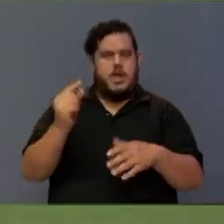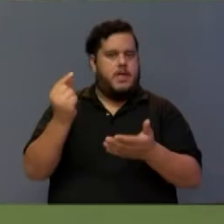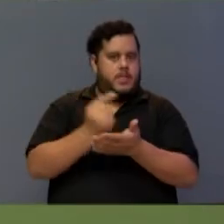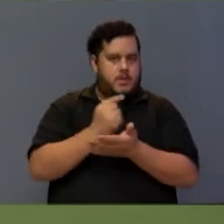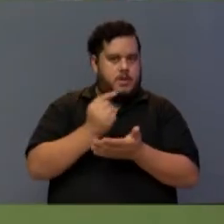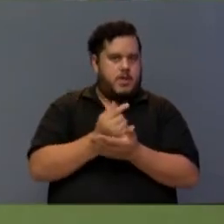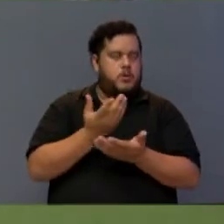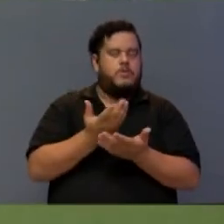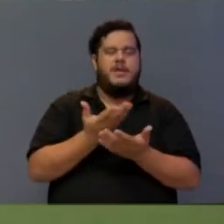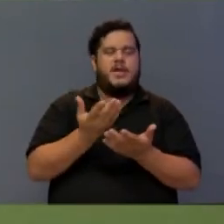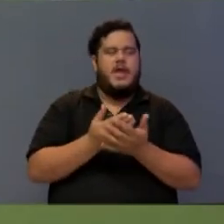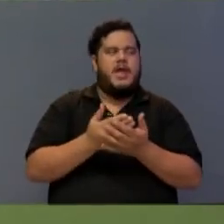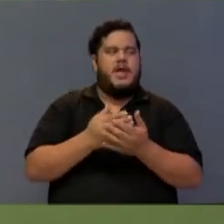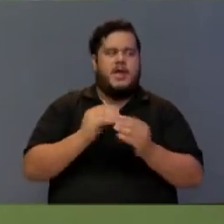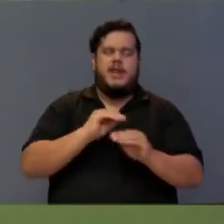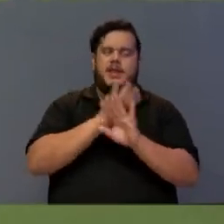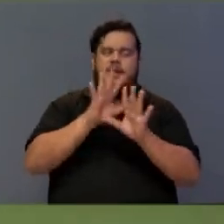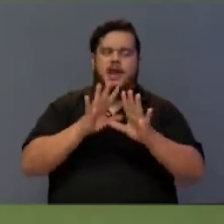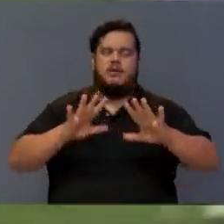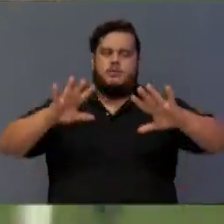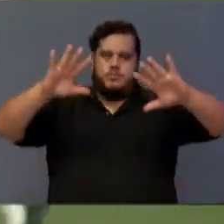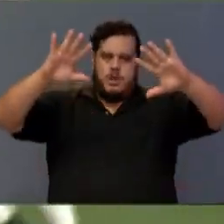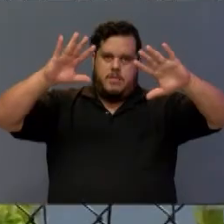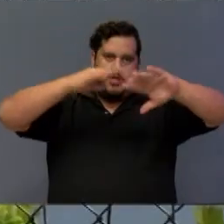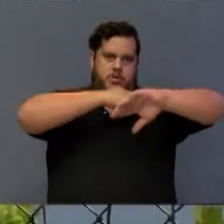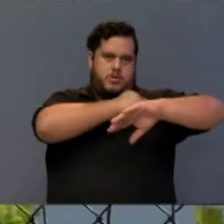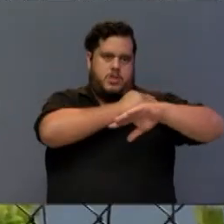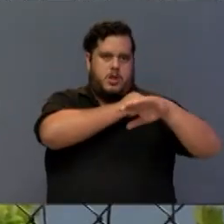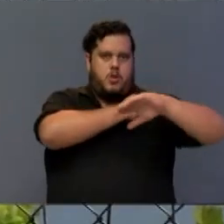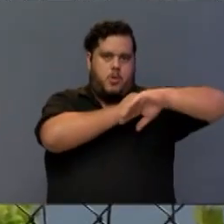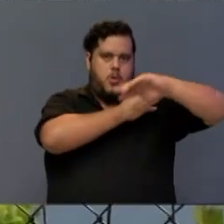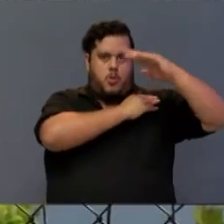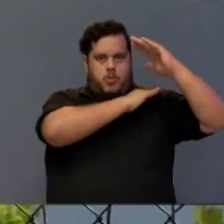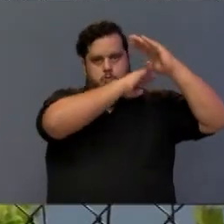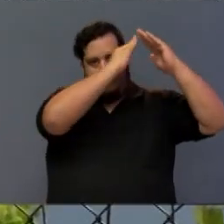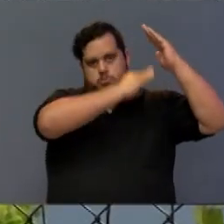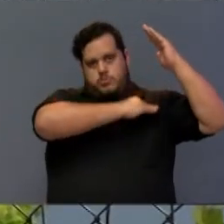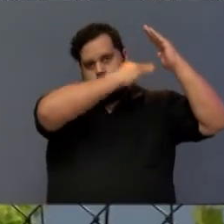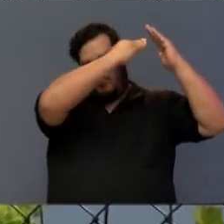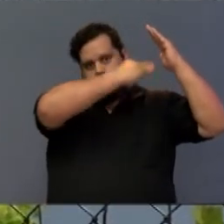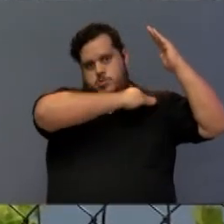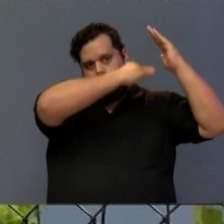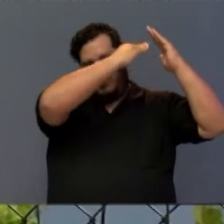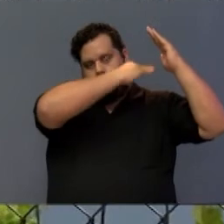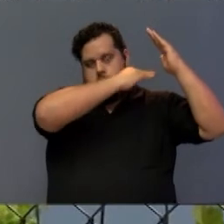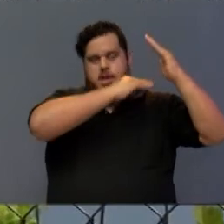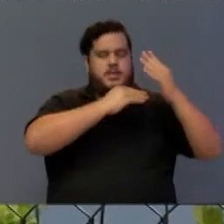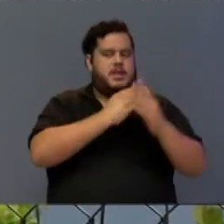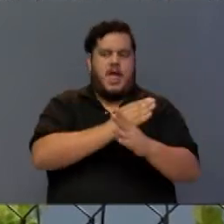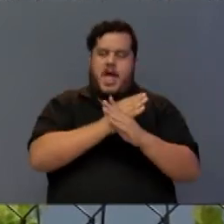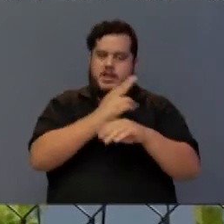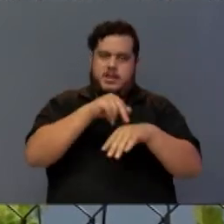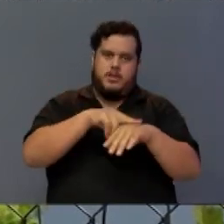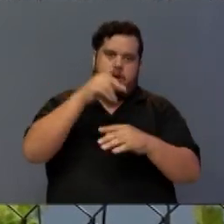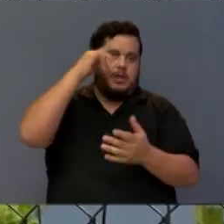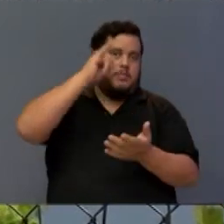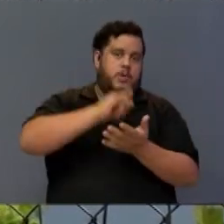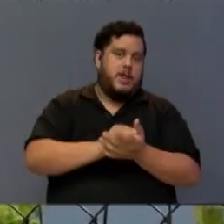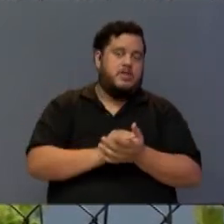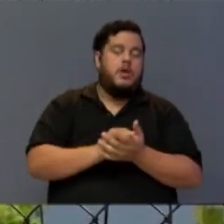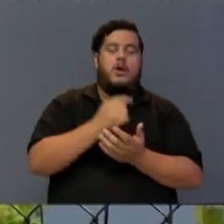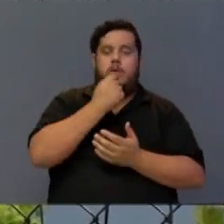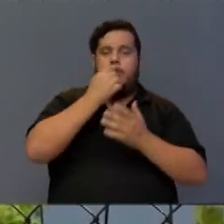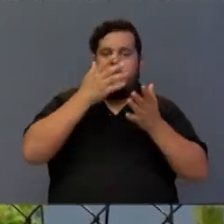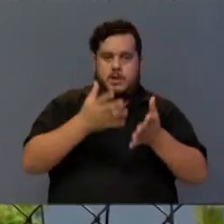claramente levantó sus brazos por arriba de sus hombros así que está ocupando una posición antinatural y por eso es que el árbitro también